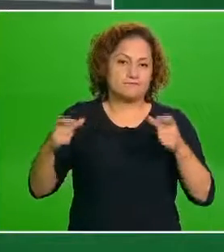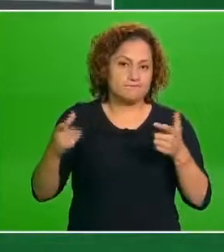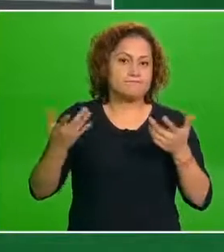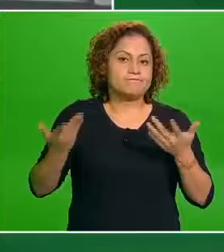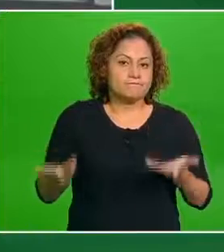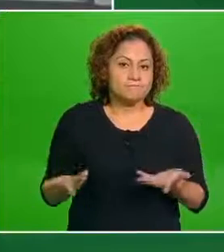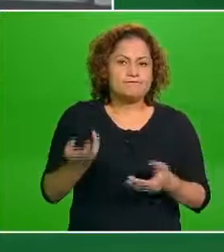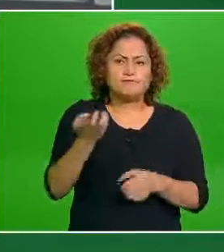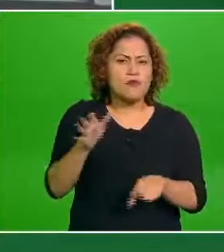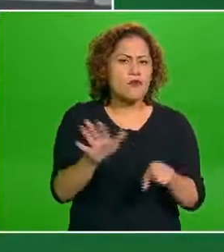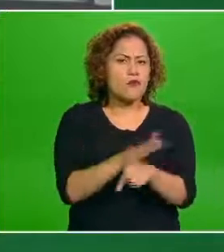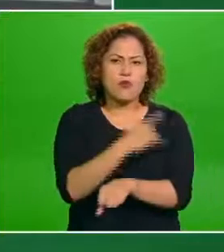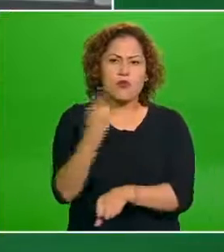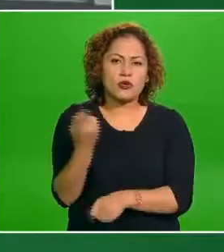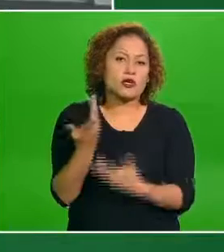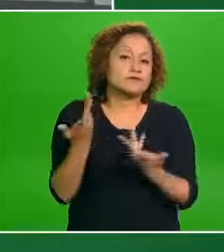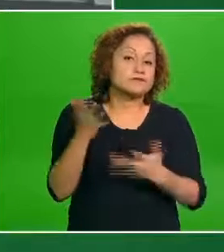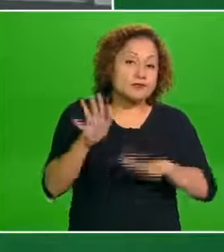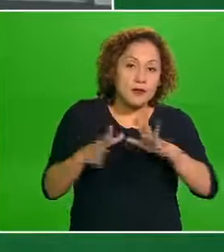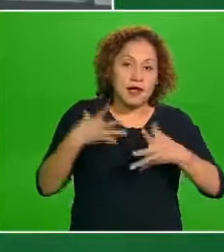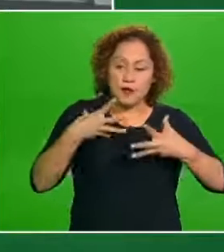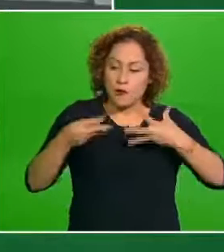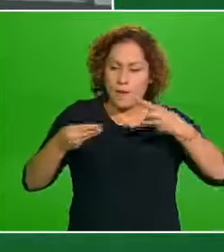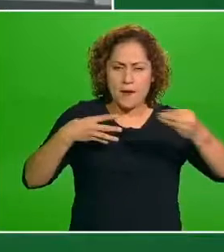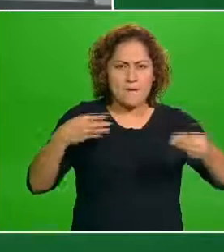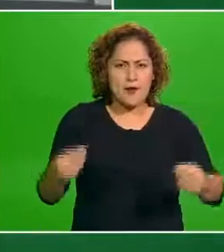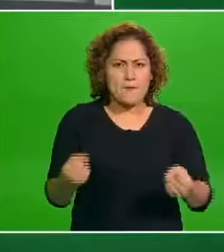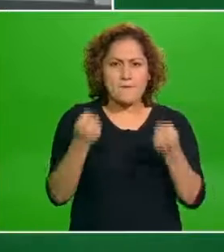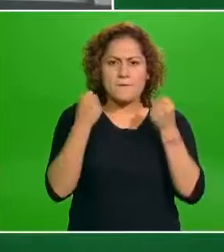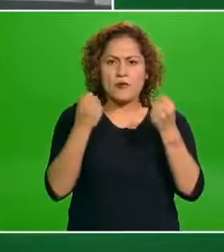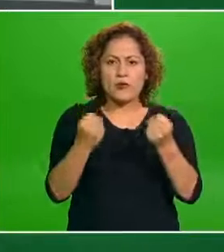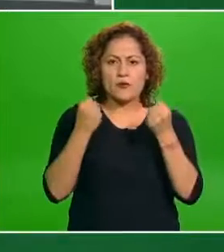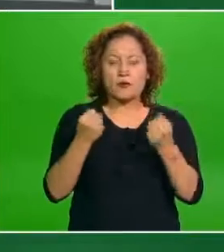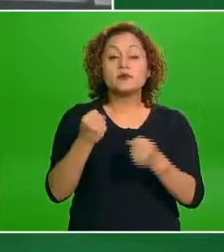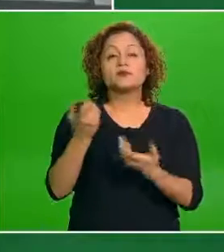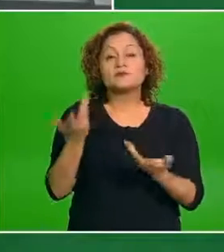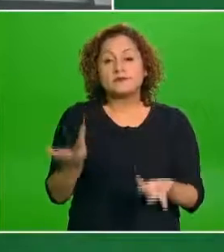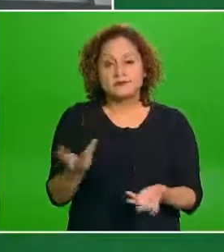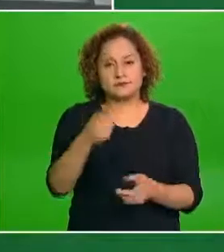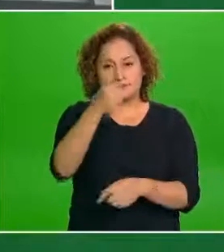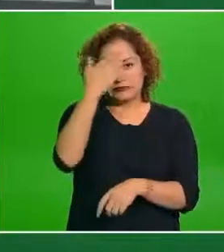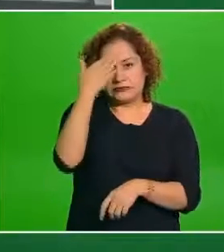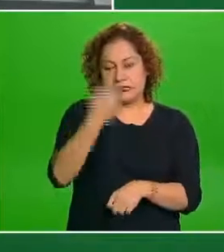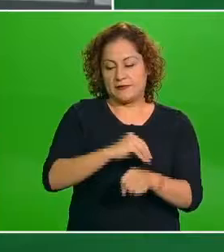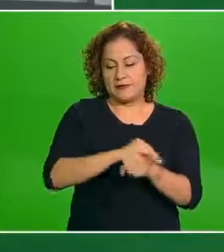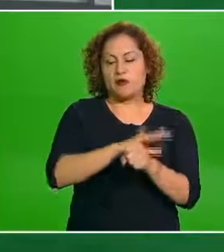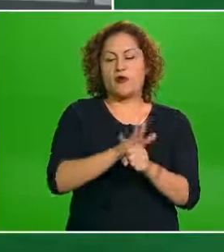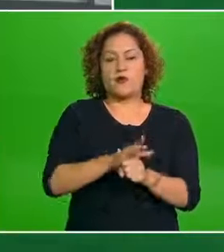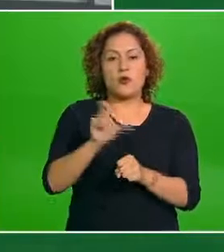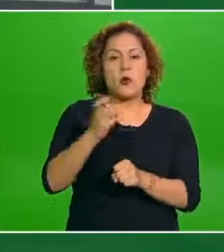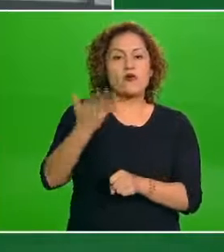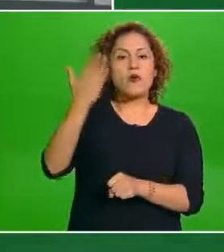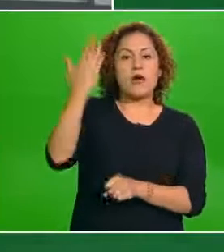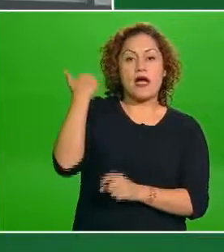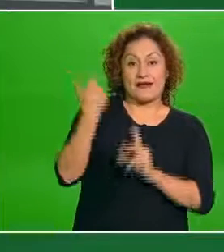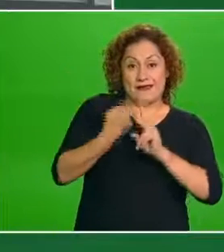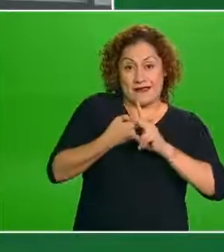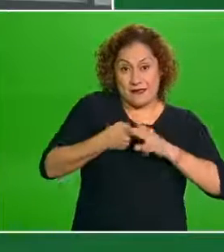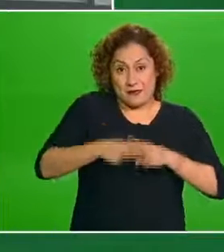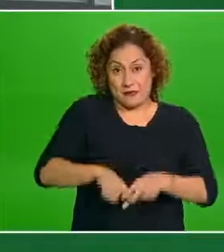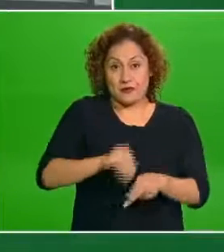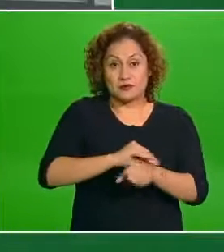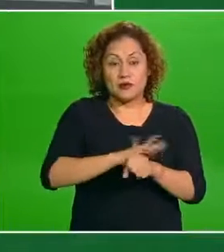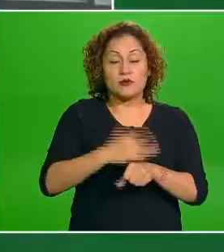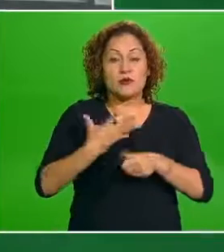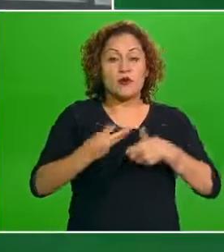una cadena de transmisión muy alta y cuando tenemos una enfermedad como lo ha sido COVID, que en un principio en el comportamiento de esta pandemia,